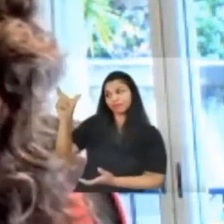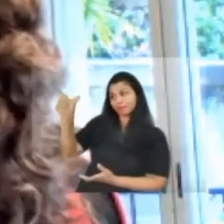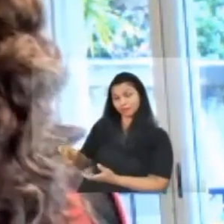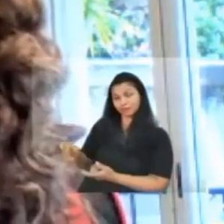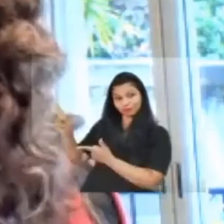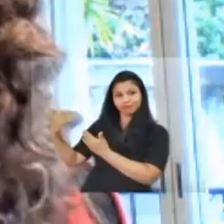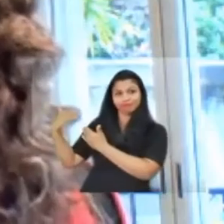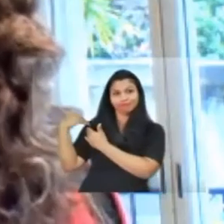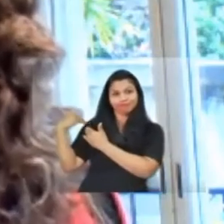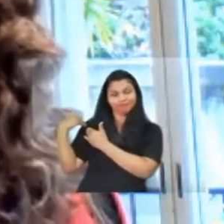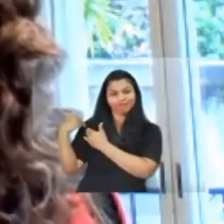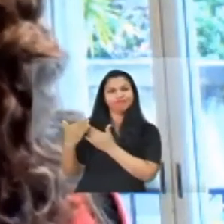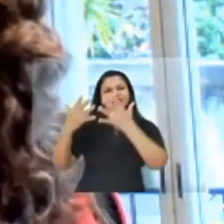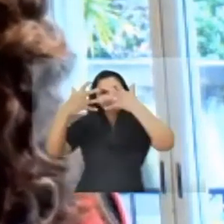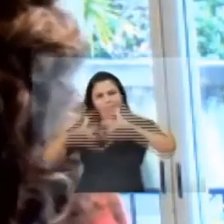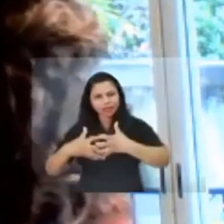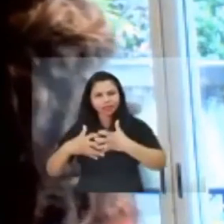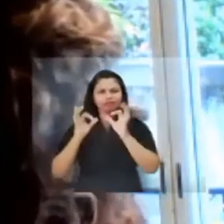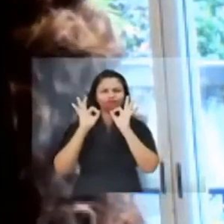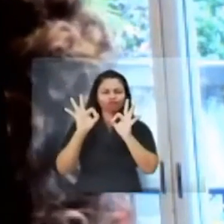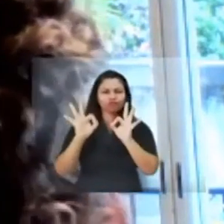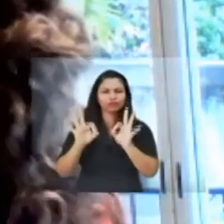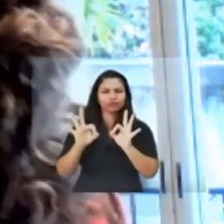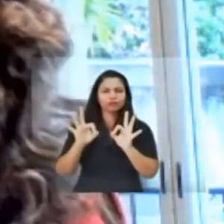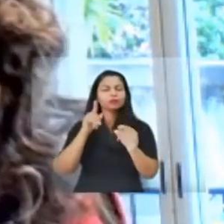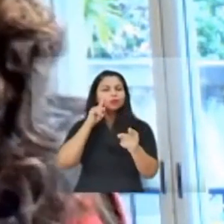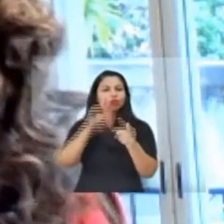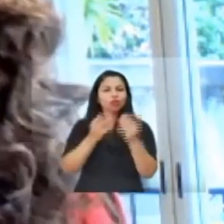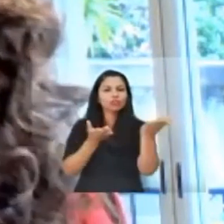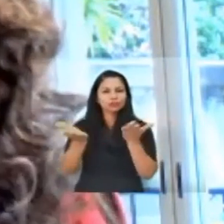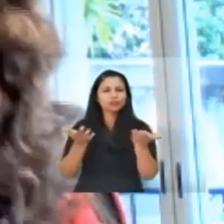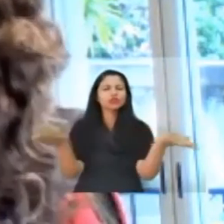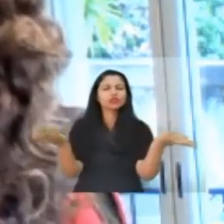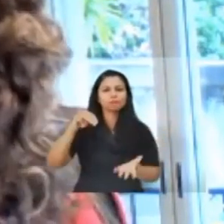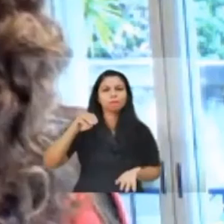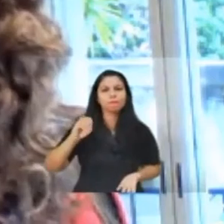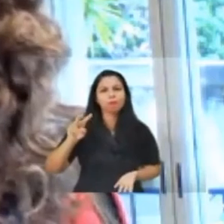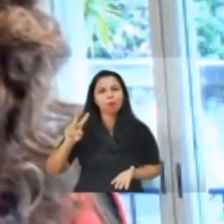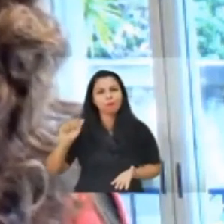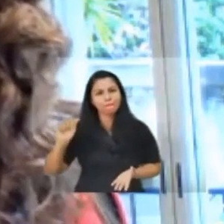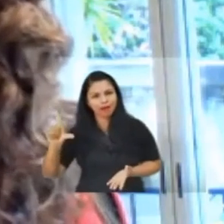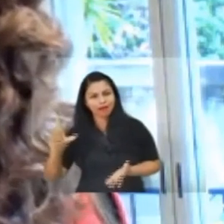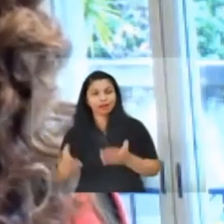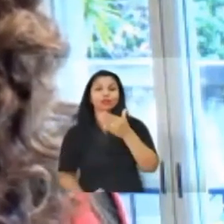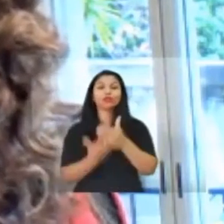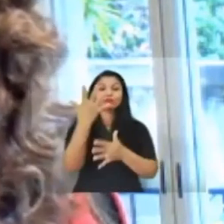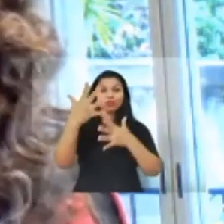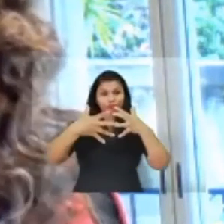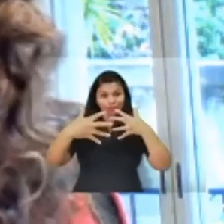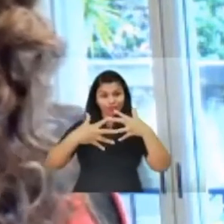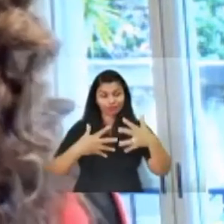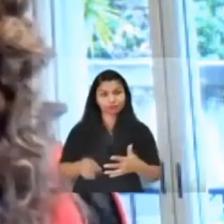Commercial Officer de AST Space Mobile, que es un sistema nuevo que también promete hacer